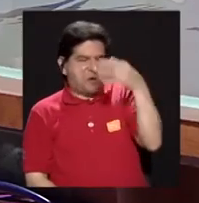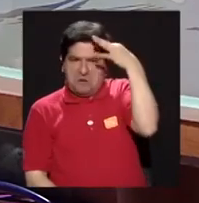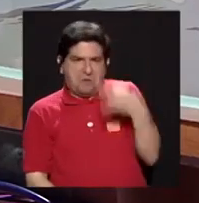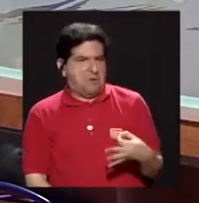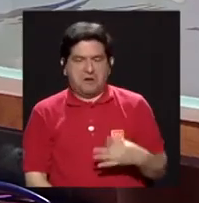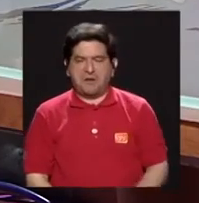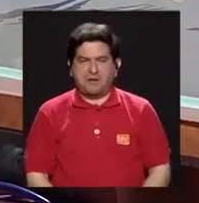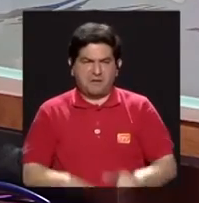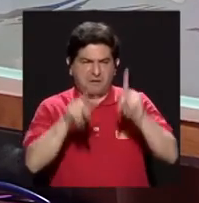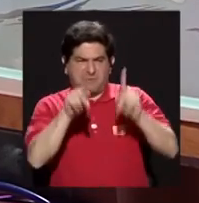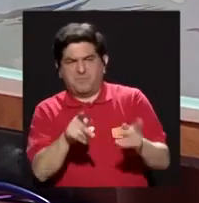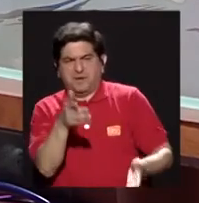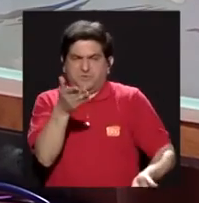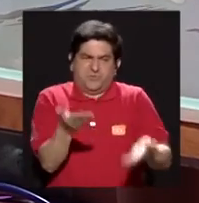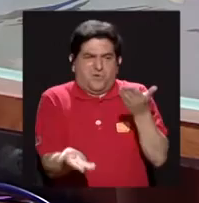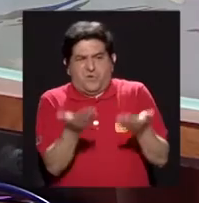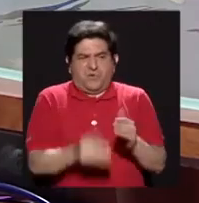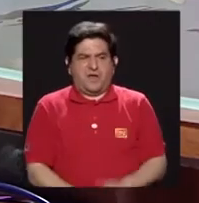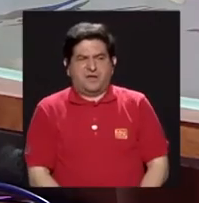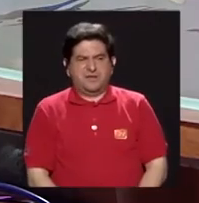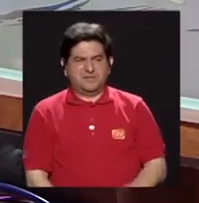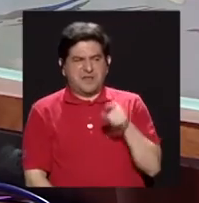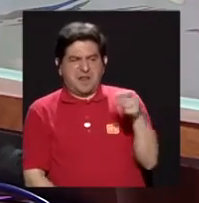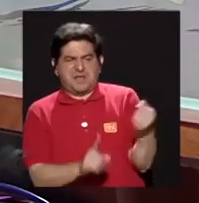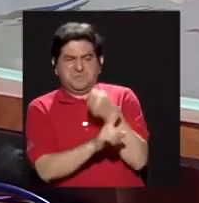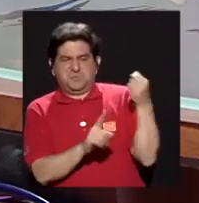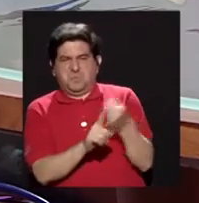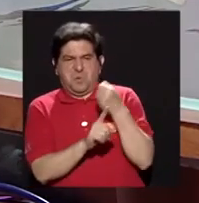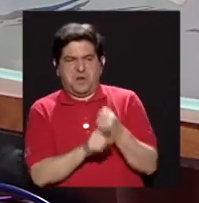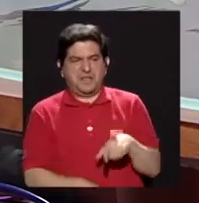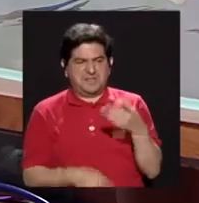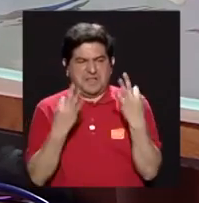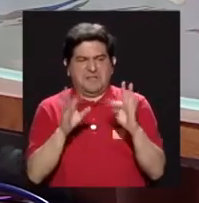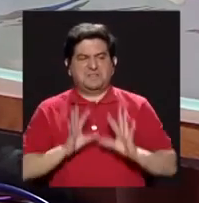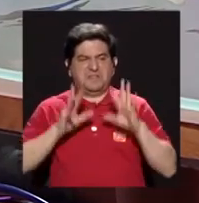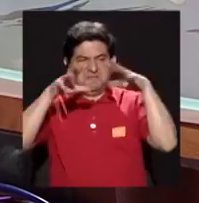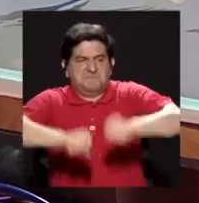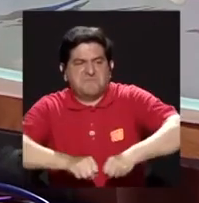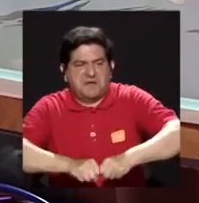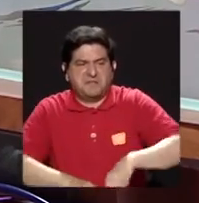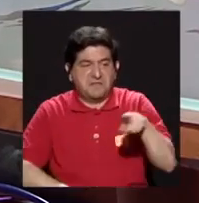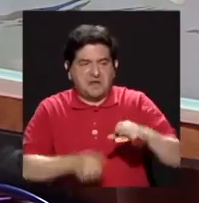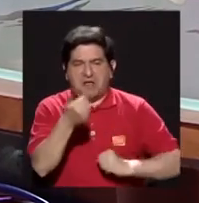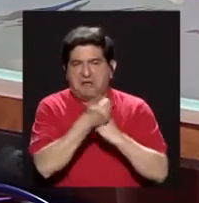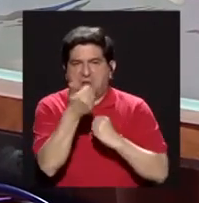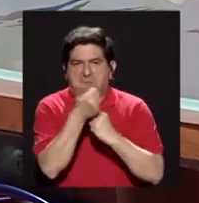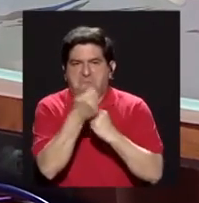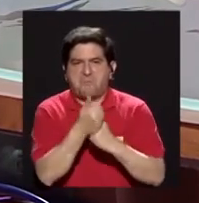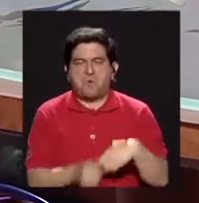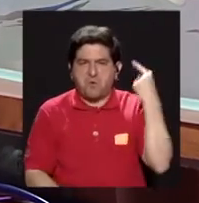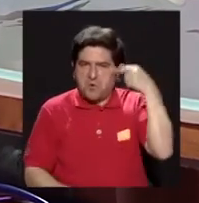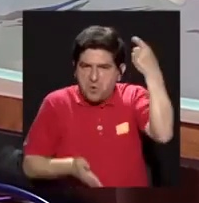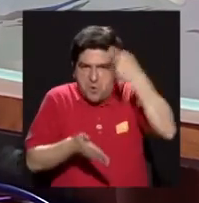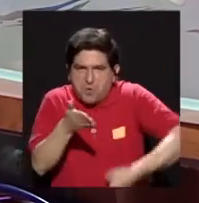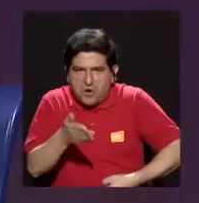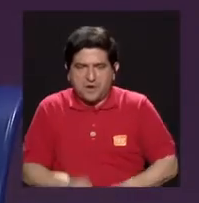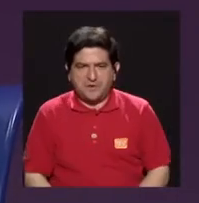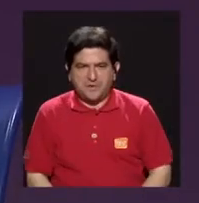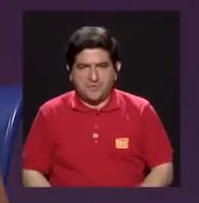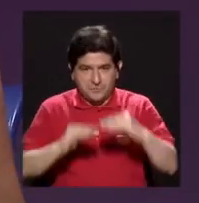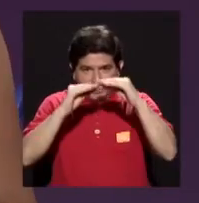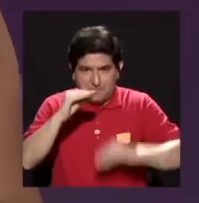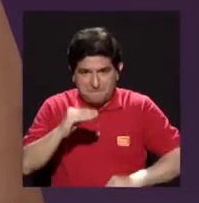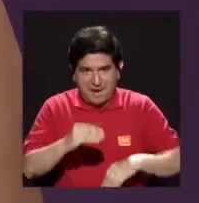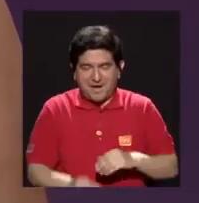se piensa que es una persona casi que inherentemente violenta, invasora, ¿verdad? Que está a favor de dictaduras, etcétera. Menos los etcétera. Chinos,